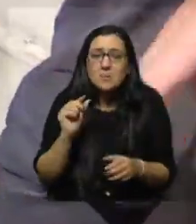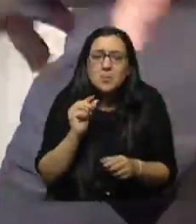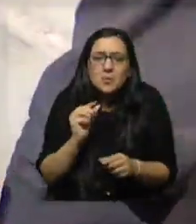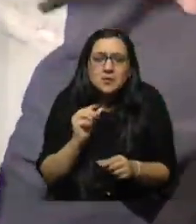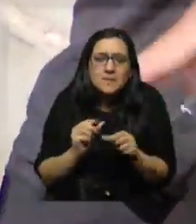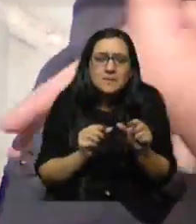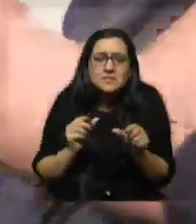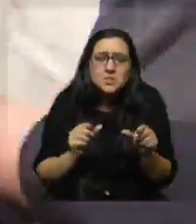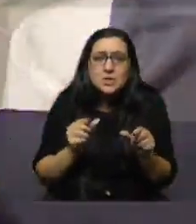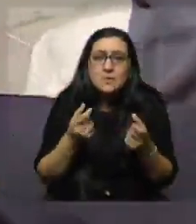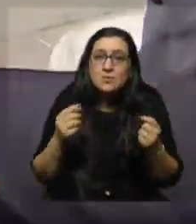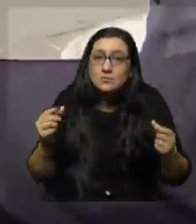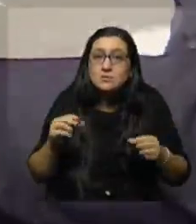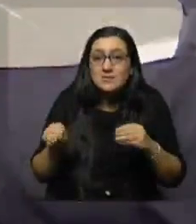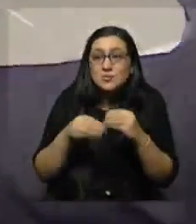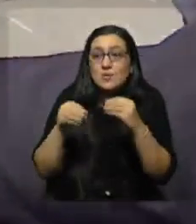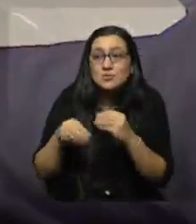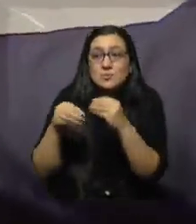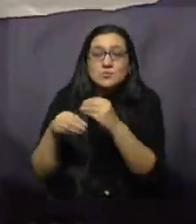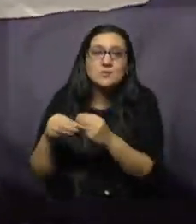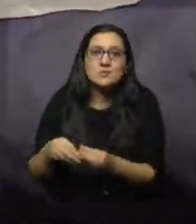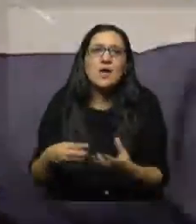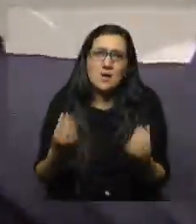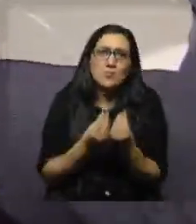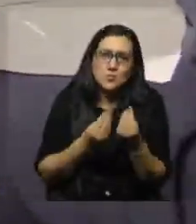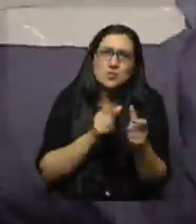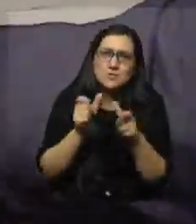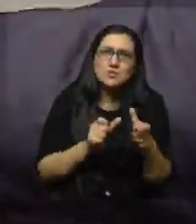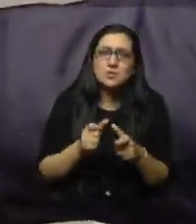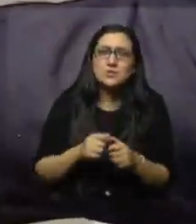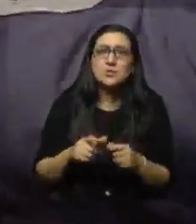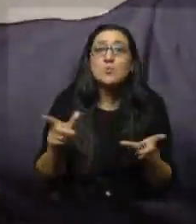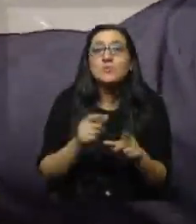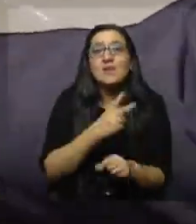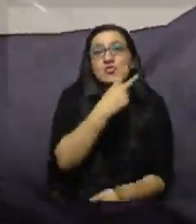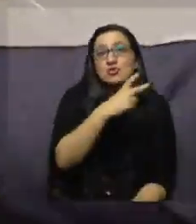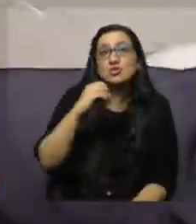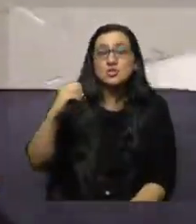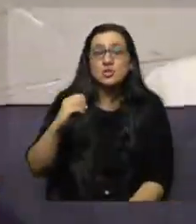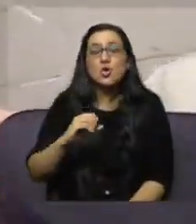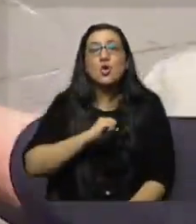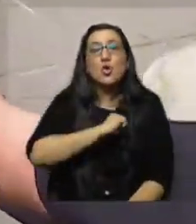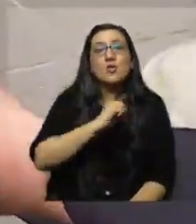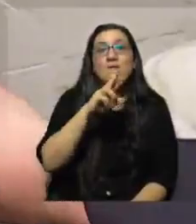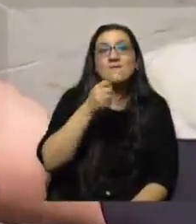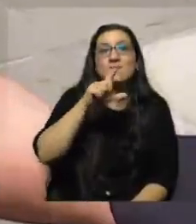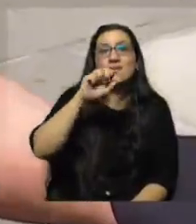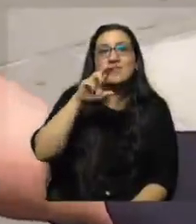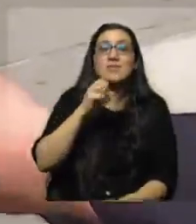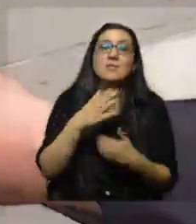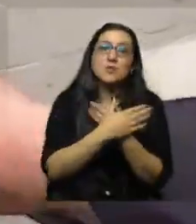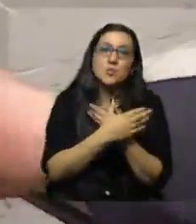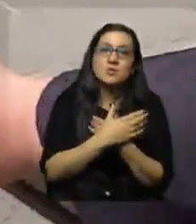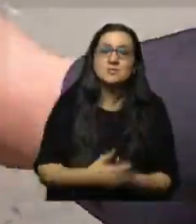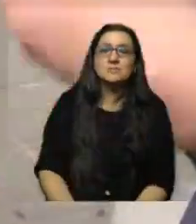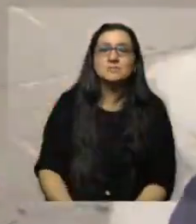que en otros partidos de la selección. Acá. Llegué recién, pero hermoso, lleno. ¿Y cómo salió Uruguay? 2-0, gol de Valverde y gol de Núñez, de